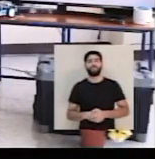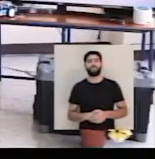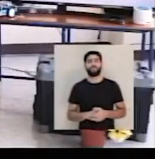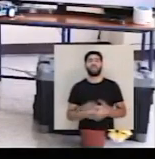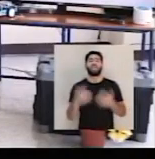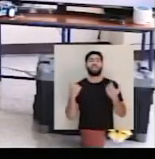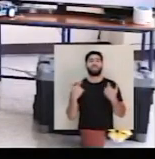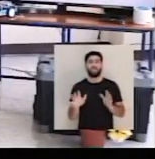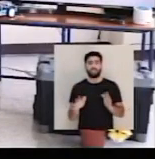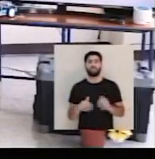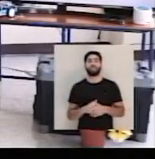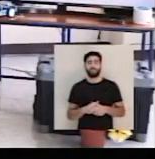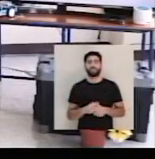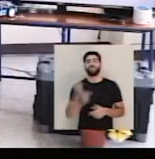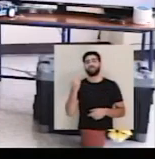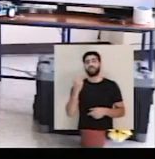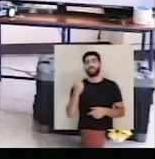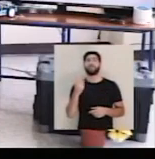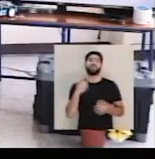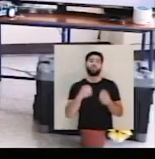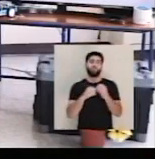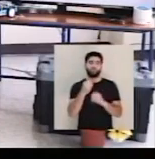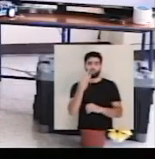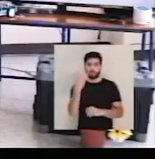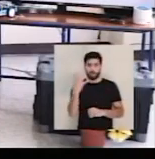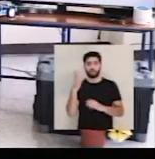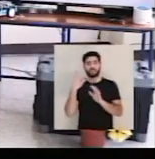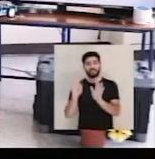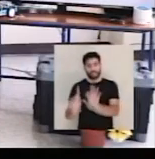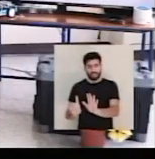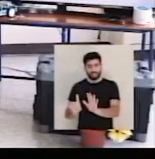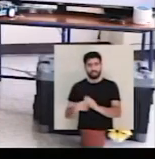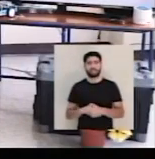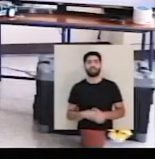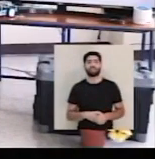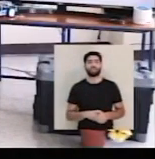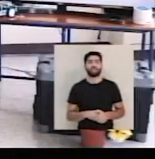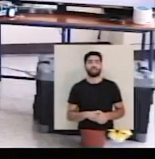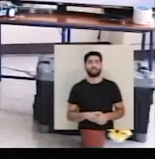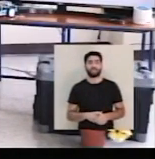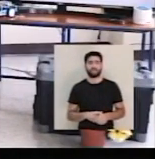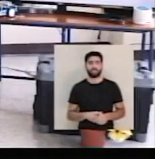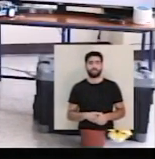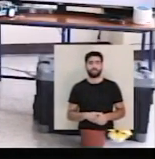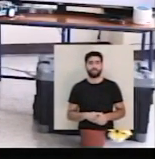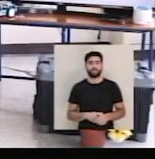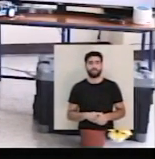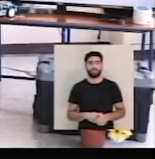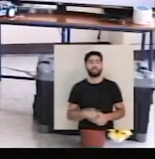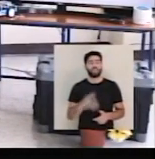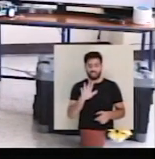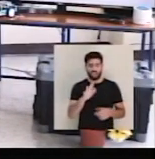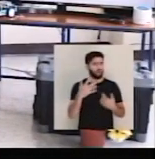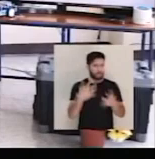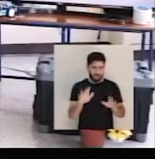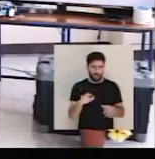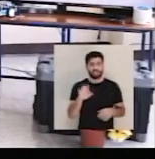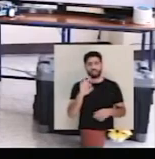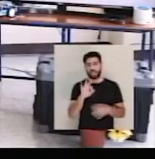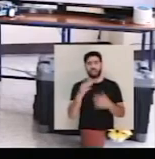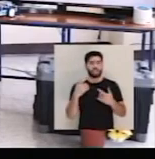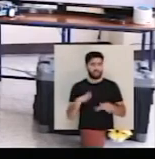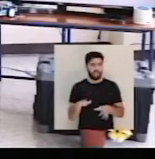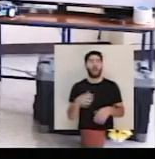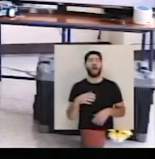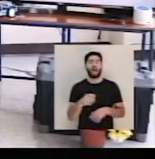y nos queda por último el número. ¿Qué número? ¿5? No, 5 ya lo puse. ¿3? No. ¿Qué